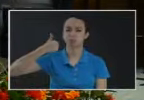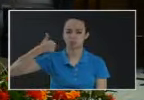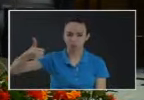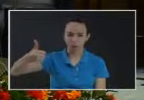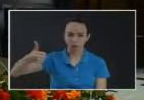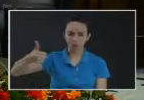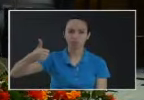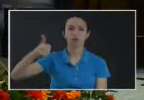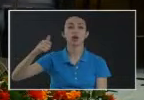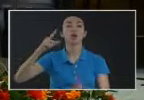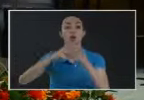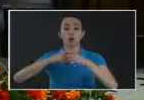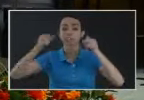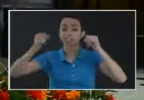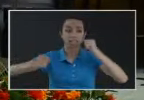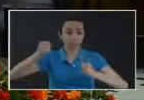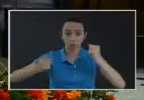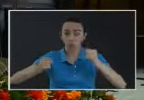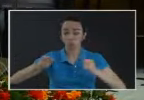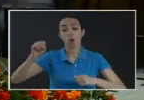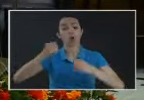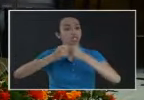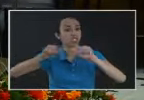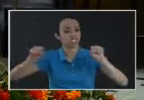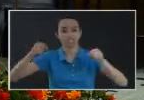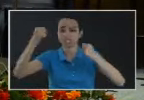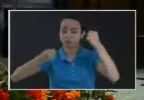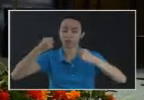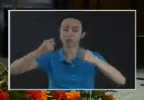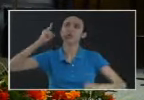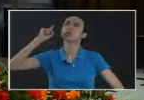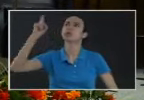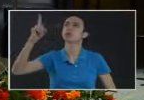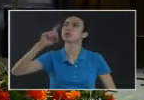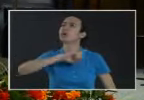Con carro o sin carro te sigo sirviendo.